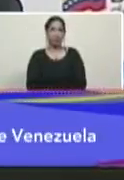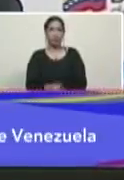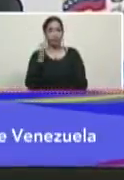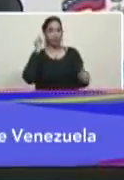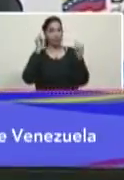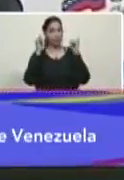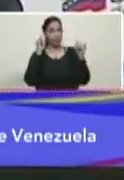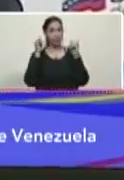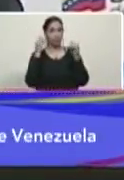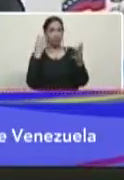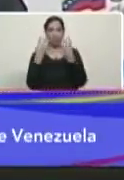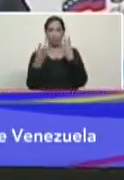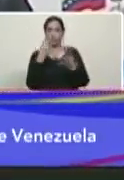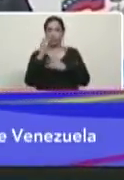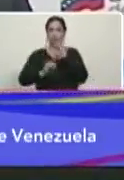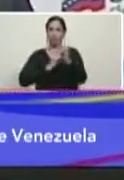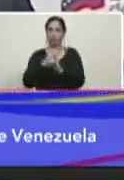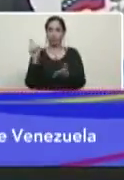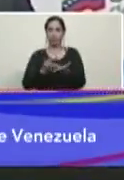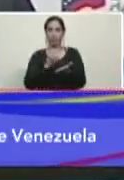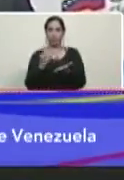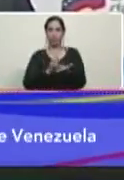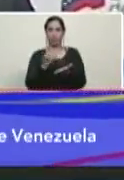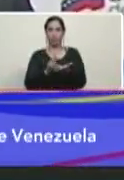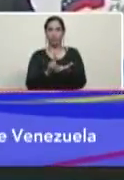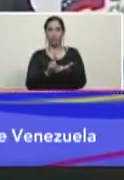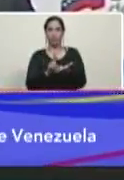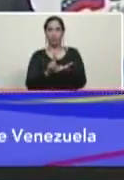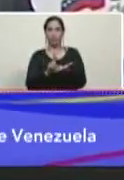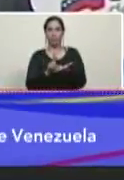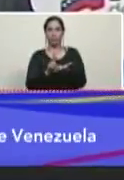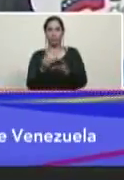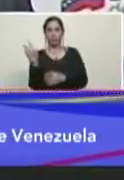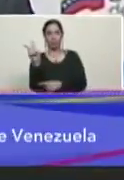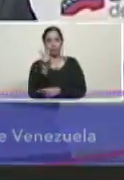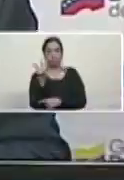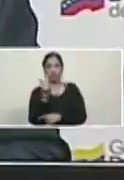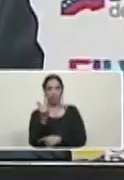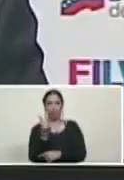celebrando la Feria Internacional del Libro de Venezuela.